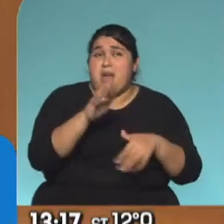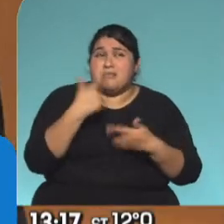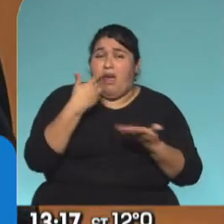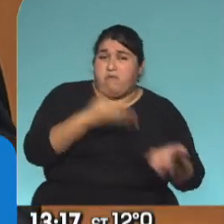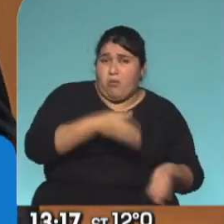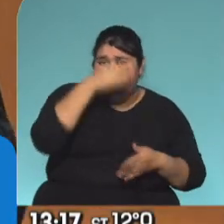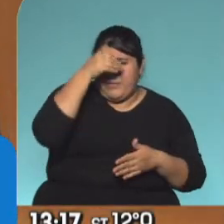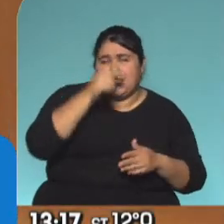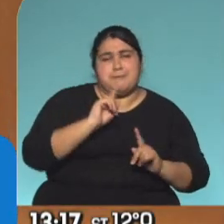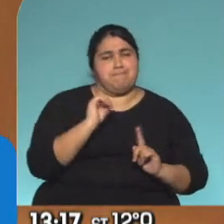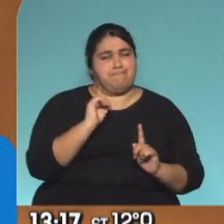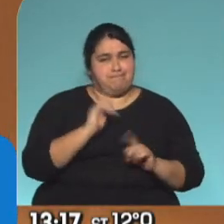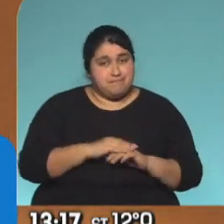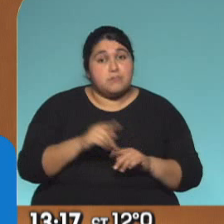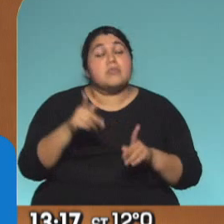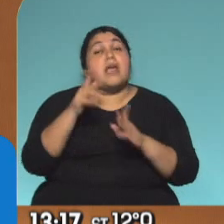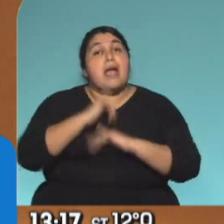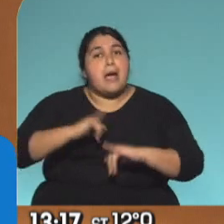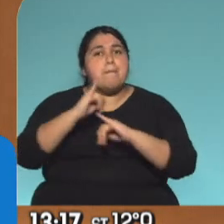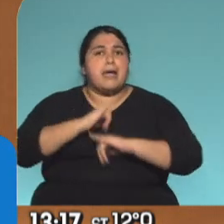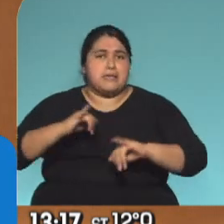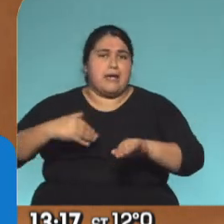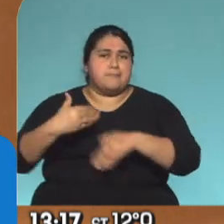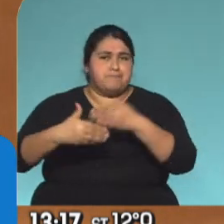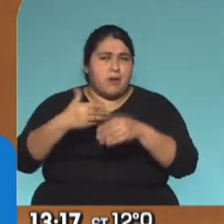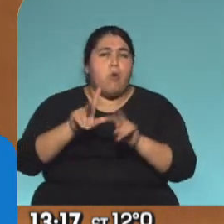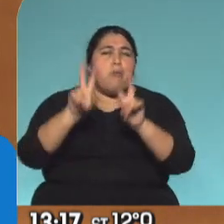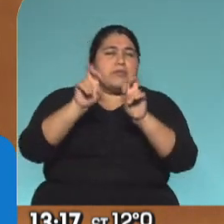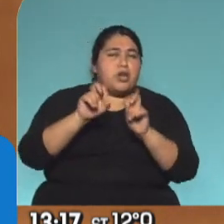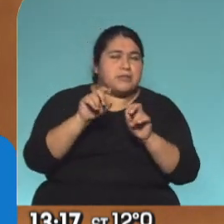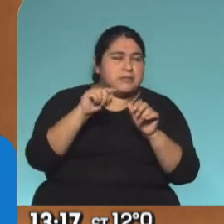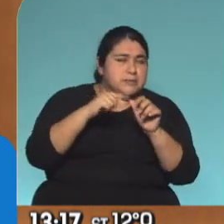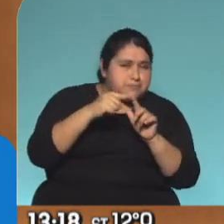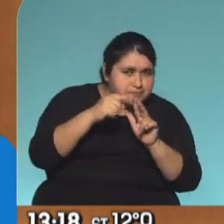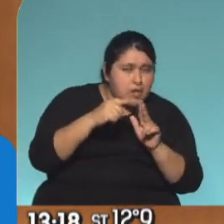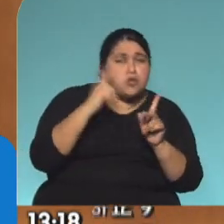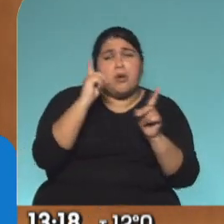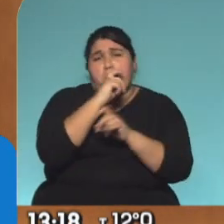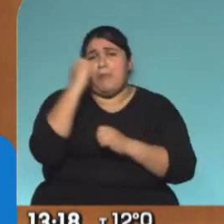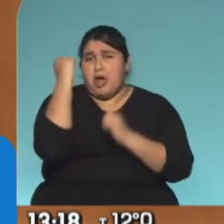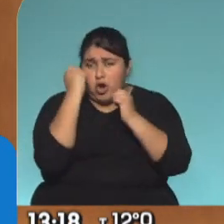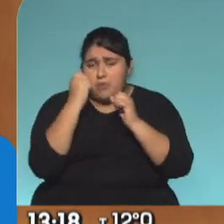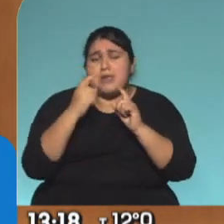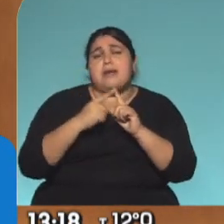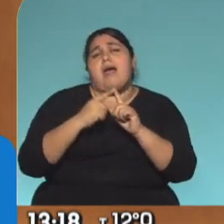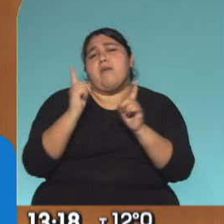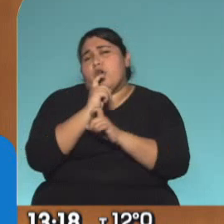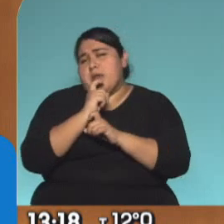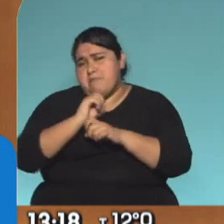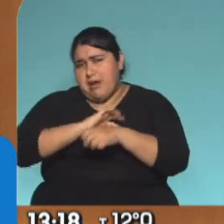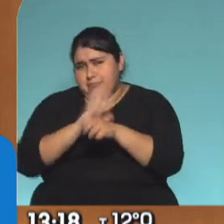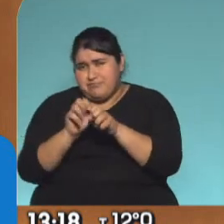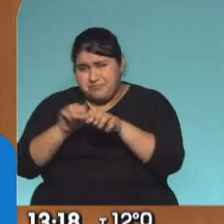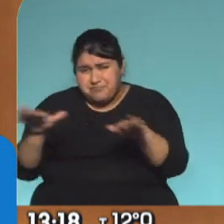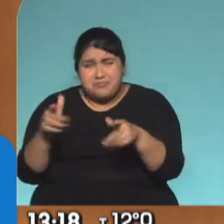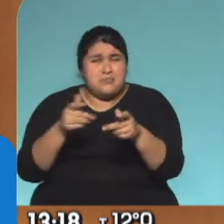Trump. recordemos que hasta el momento la campaña venía desarrollándose en torno a 2-3 ejes. Al principio la crisis económica y la crisis de la pandemia, el pésimo manejo